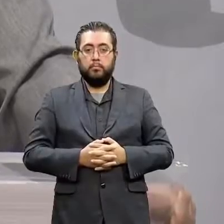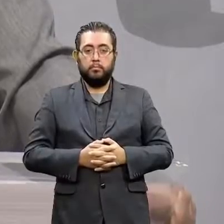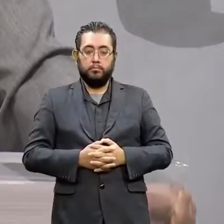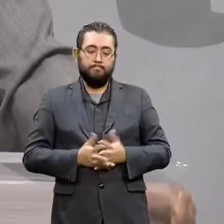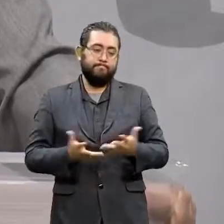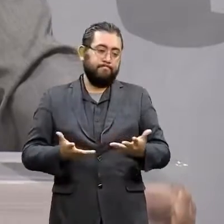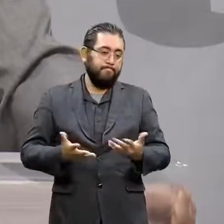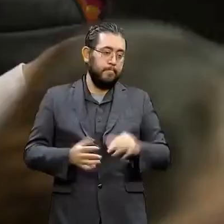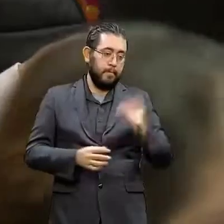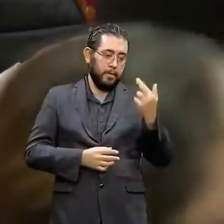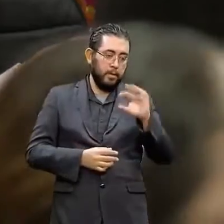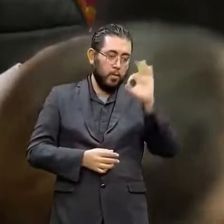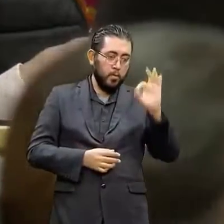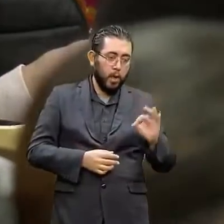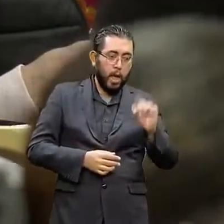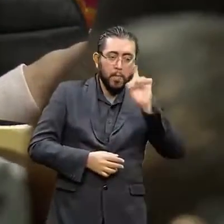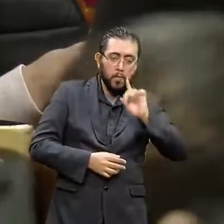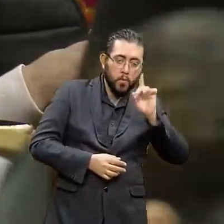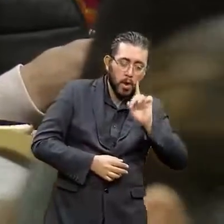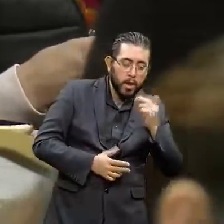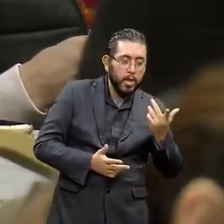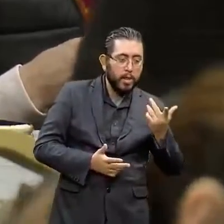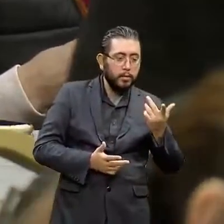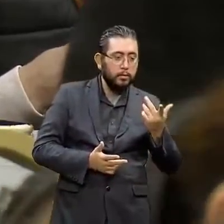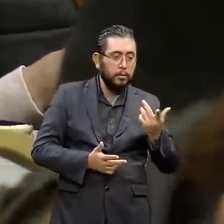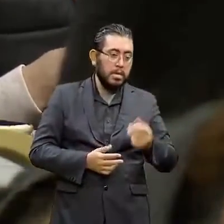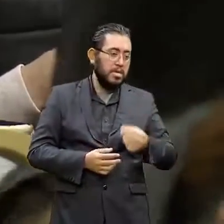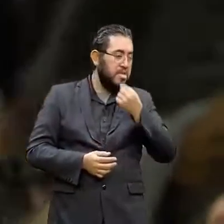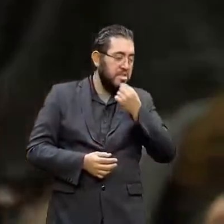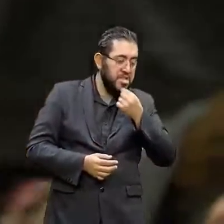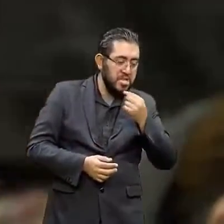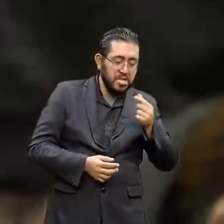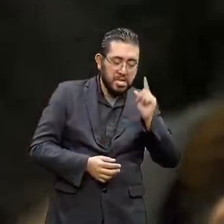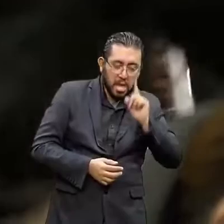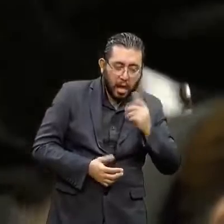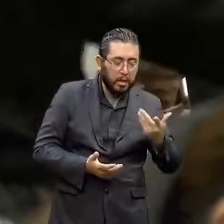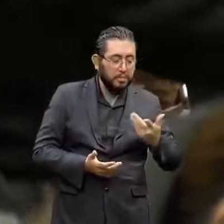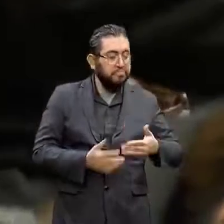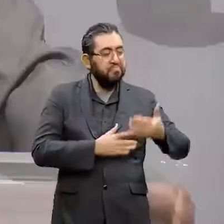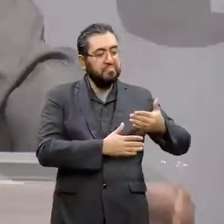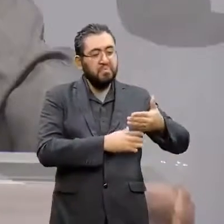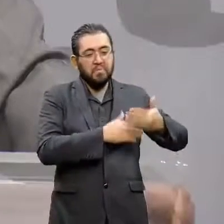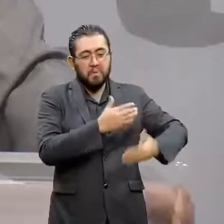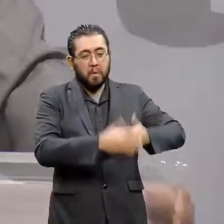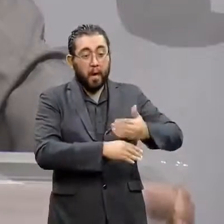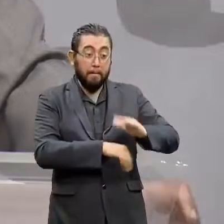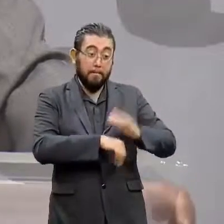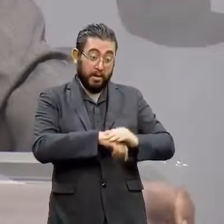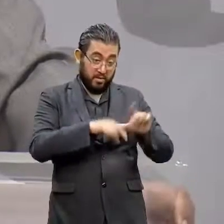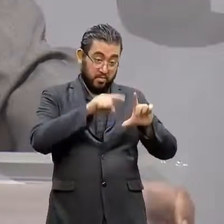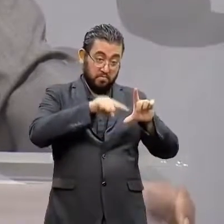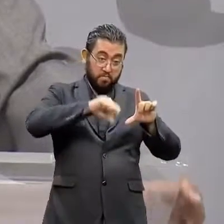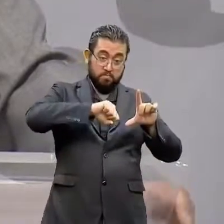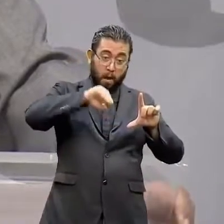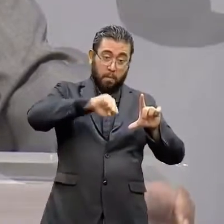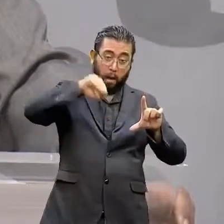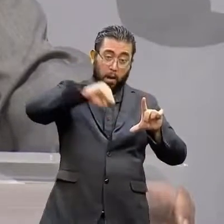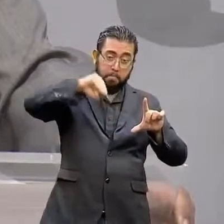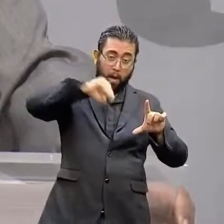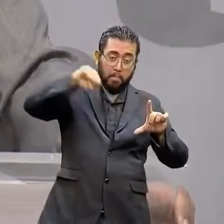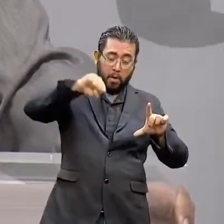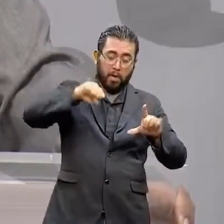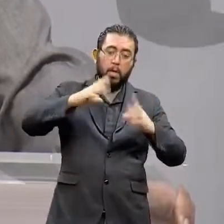y niñas y Lamentablemente los últimos años el incremento no solamente desaparición de las